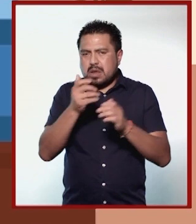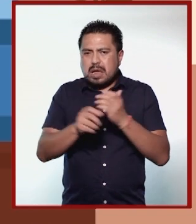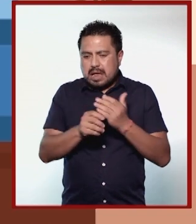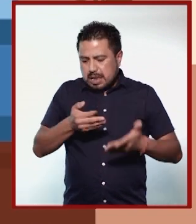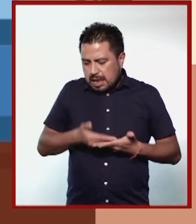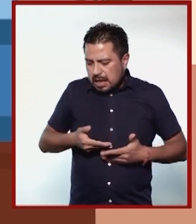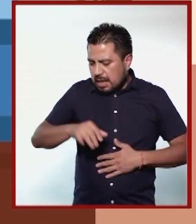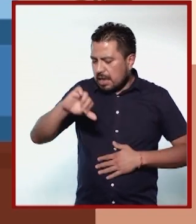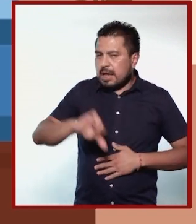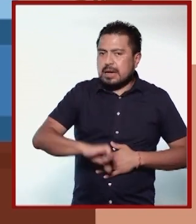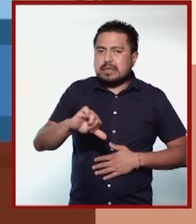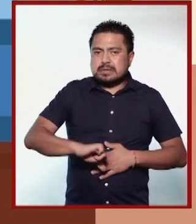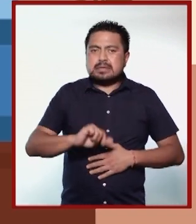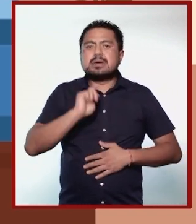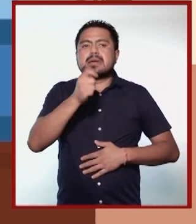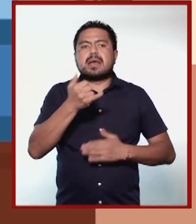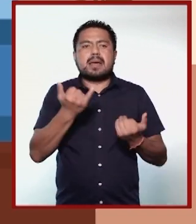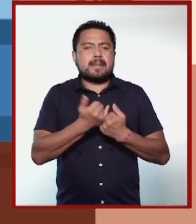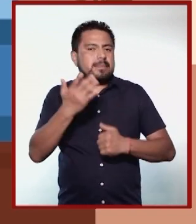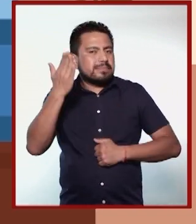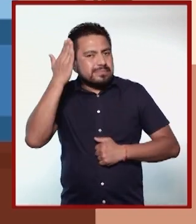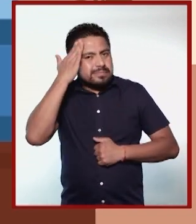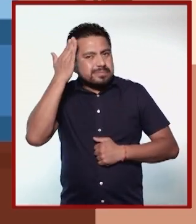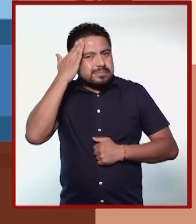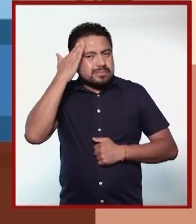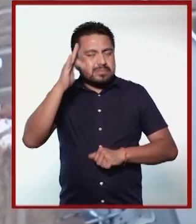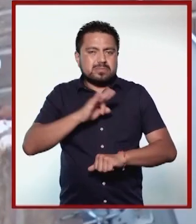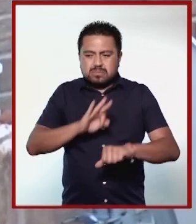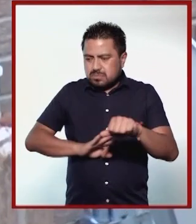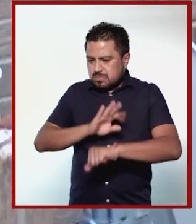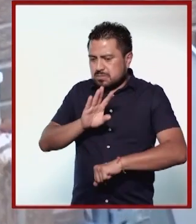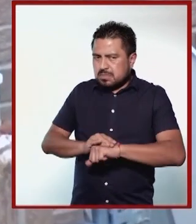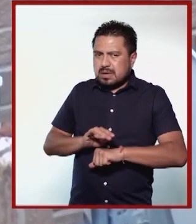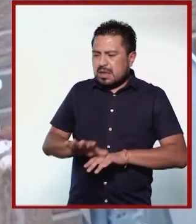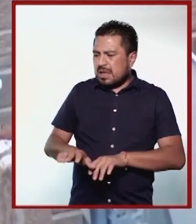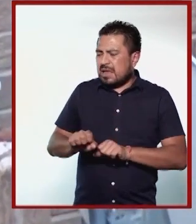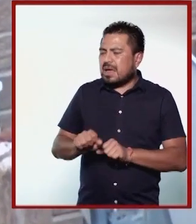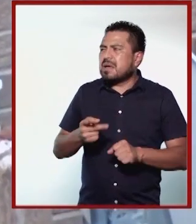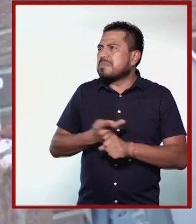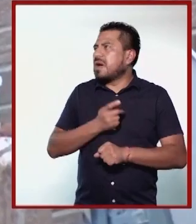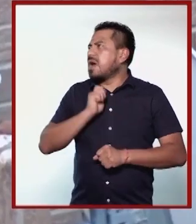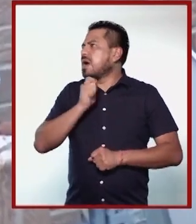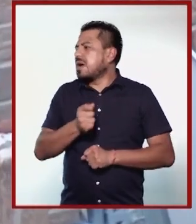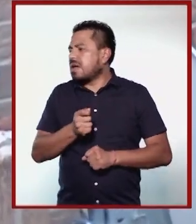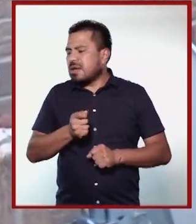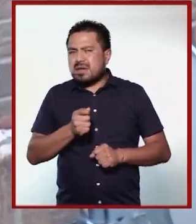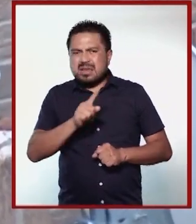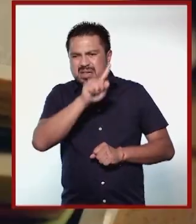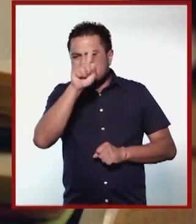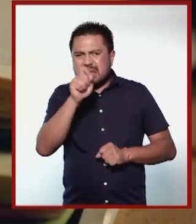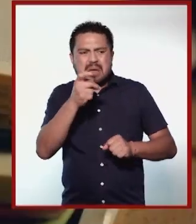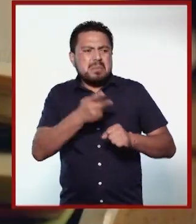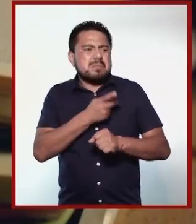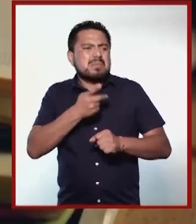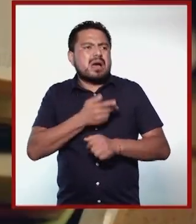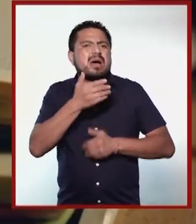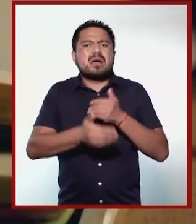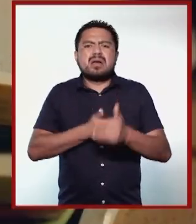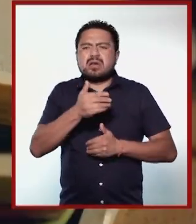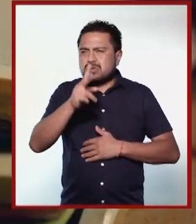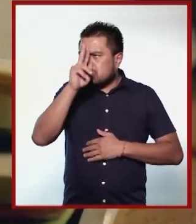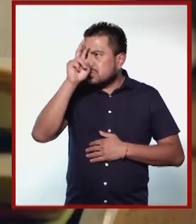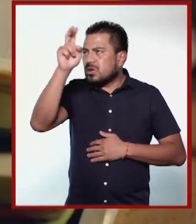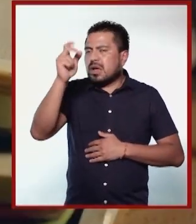y en el ahora, y en la mente que te permite añorar lo que ya pasó, especular en lo que va a pasar,